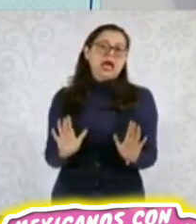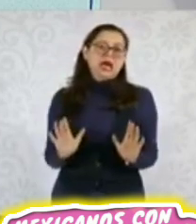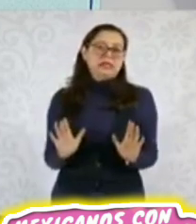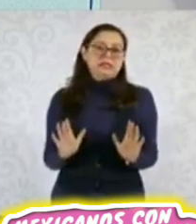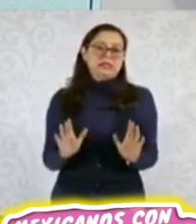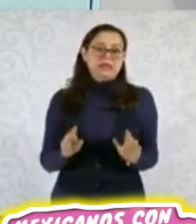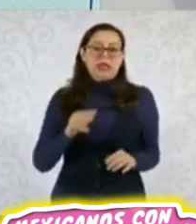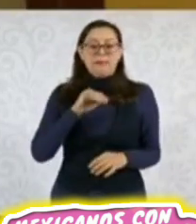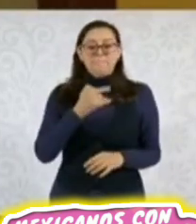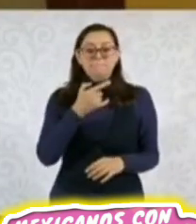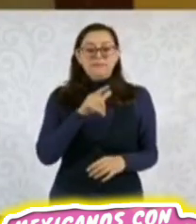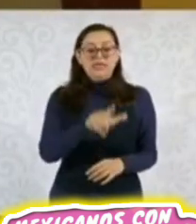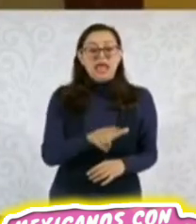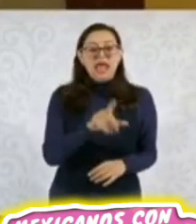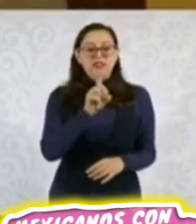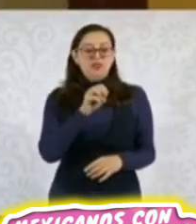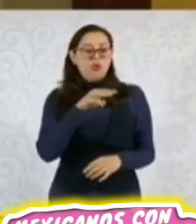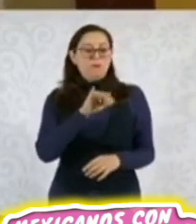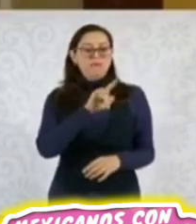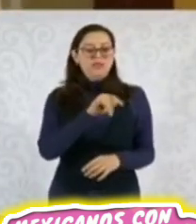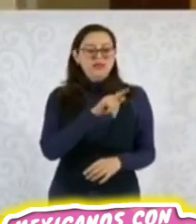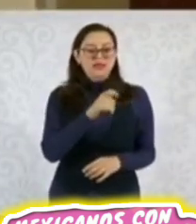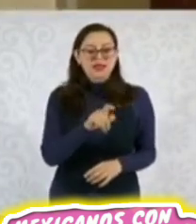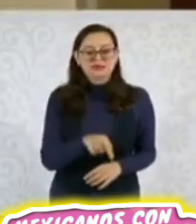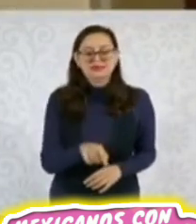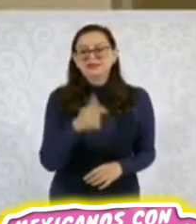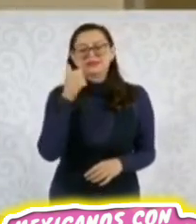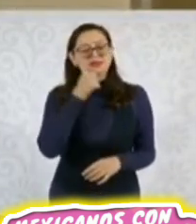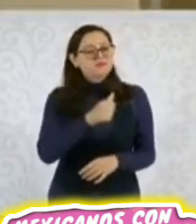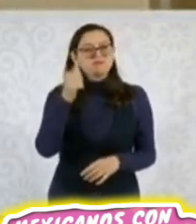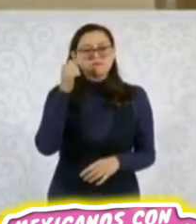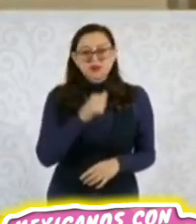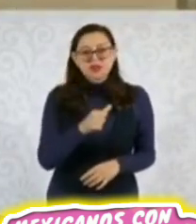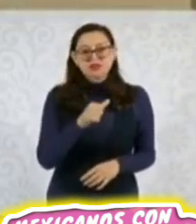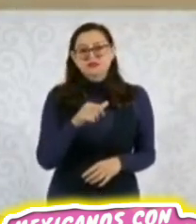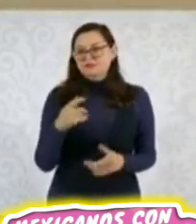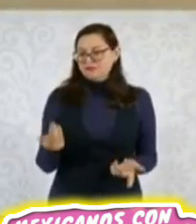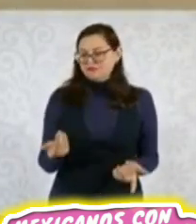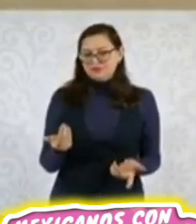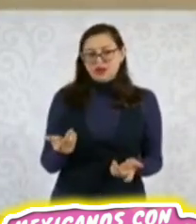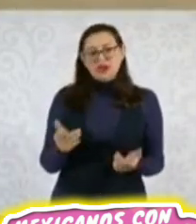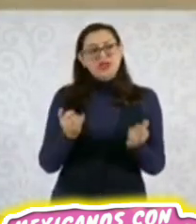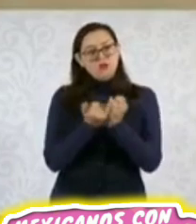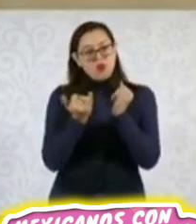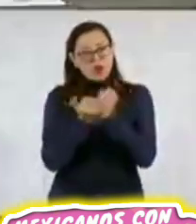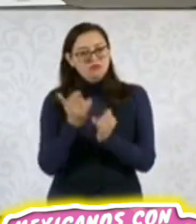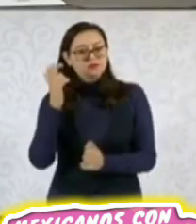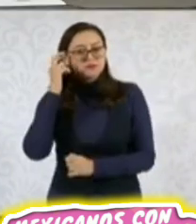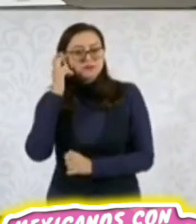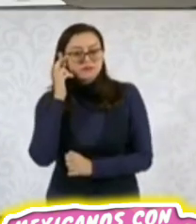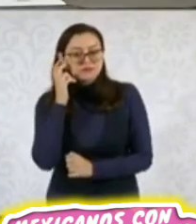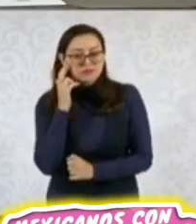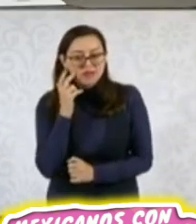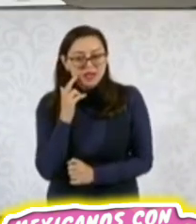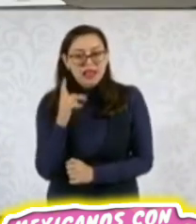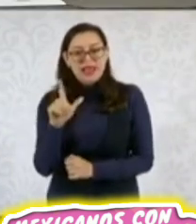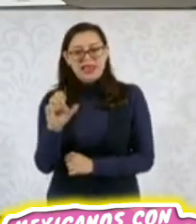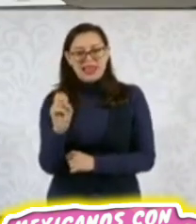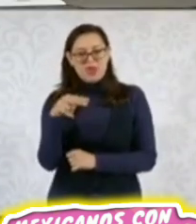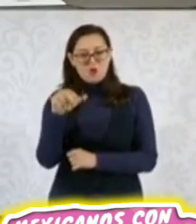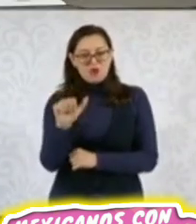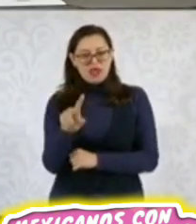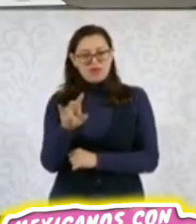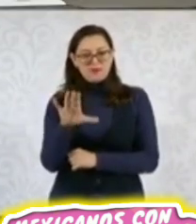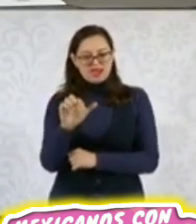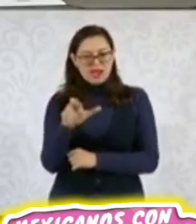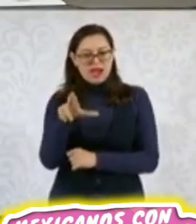hasta hacemos en el énfasis del Domínguez. Otro caso muy particular fue el de Leona Vicario. Ella incluso, yo creo que